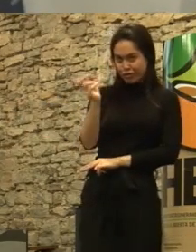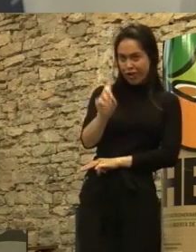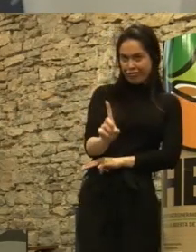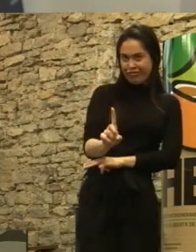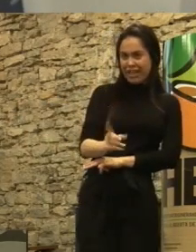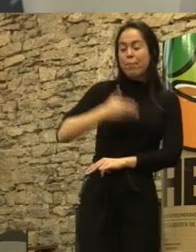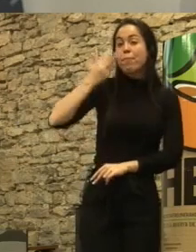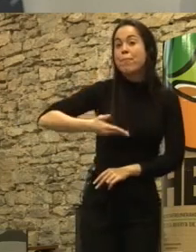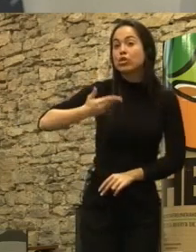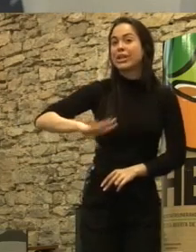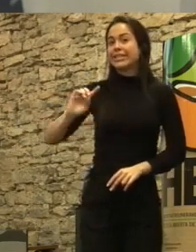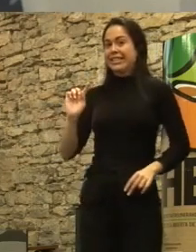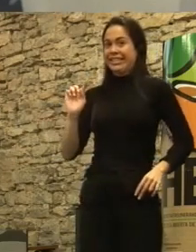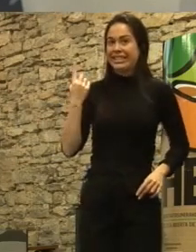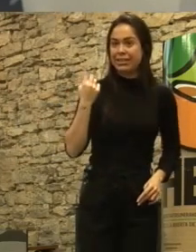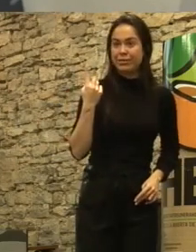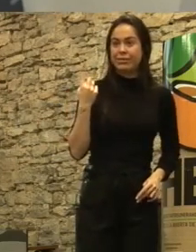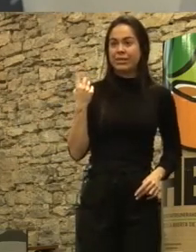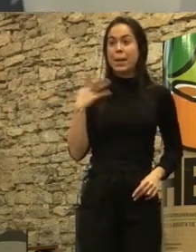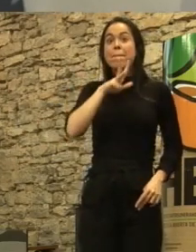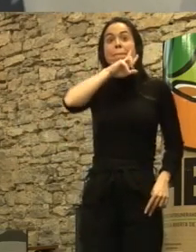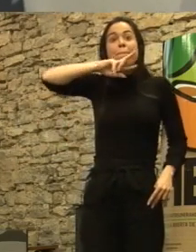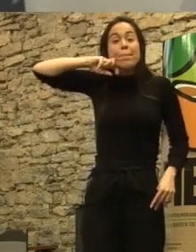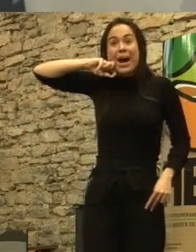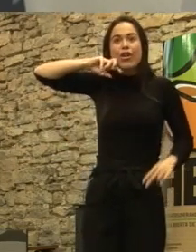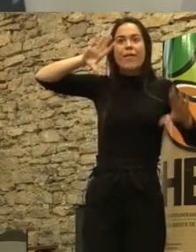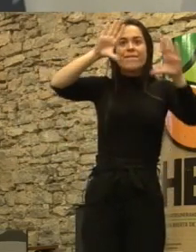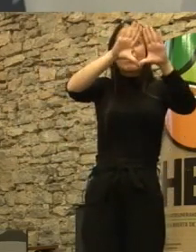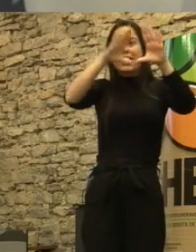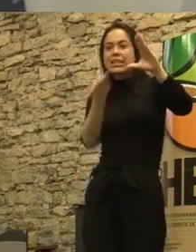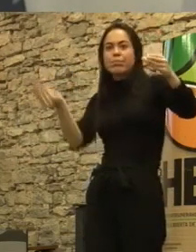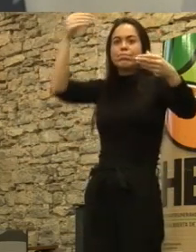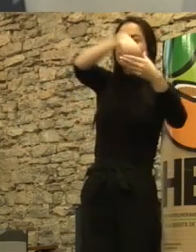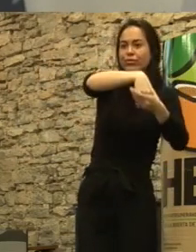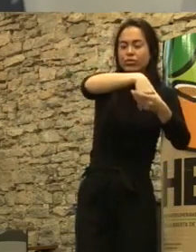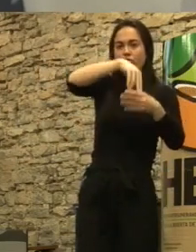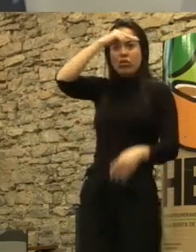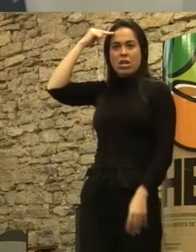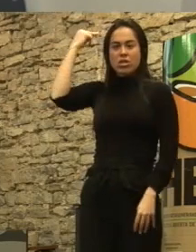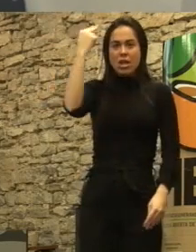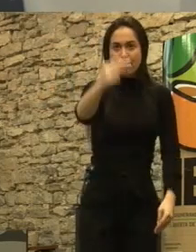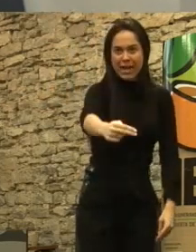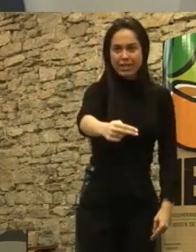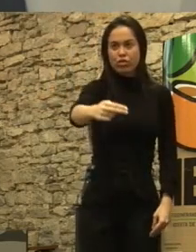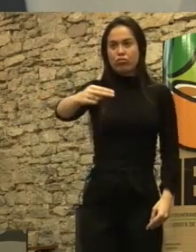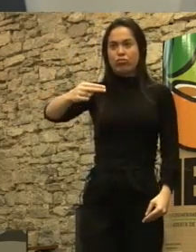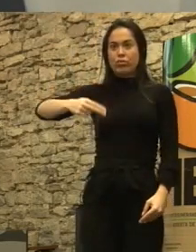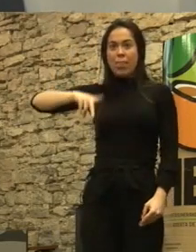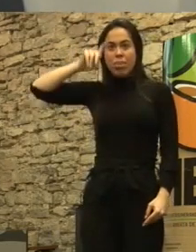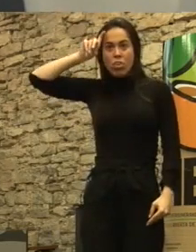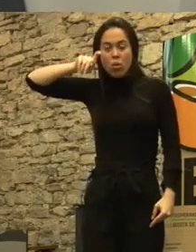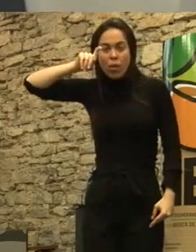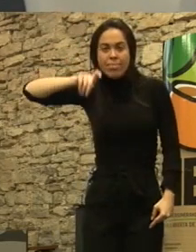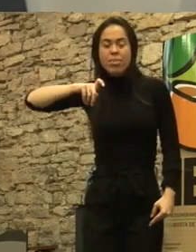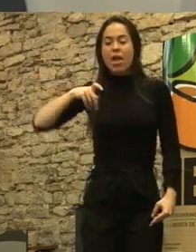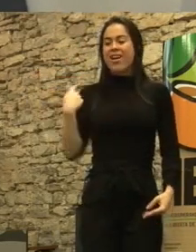Es cuestión de que los valores feministas entren ahí. Tolerancia, respeto, espacio para